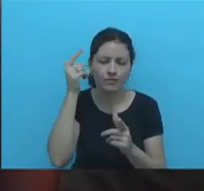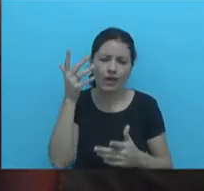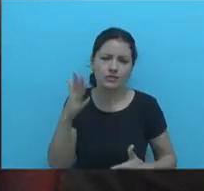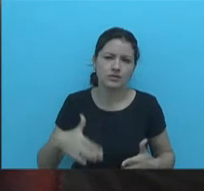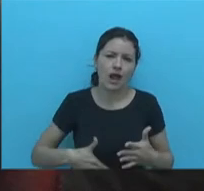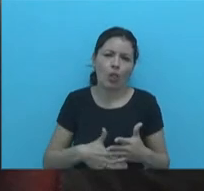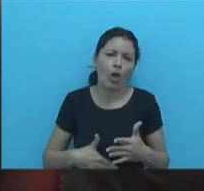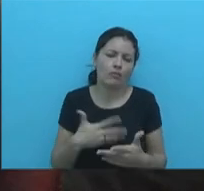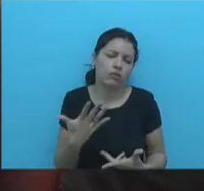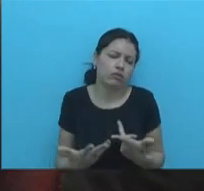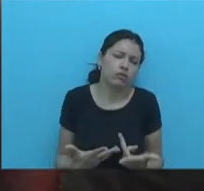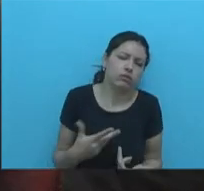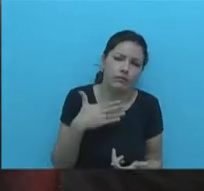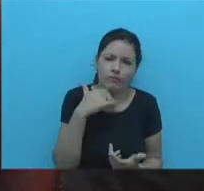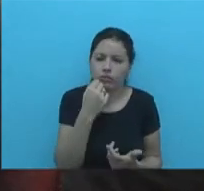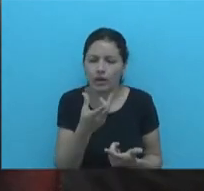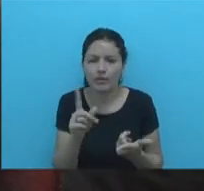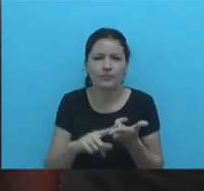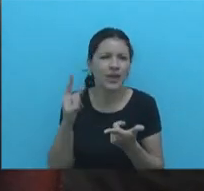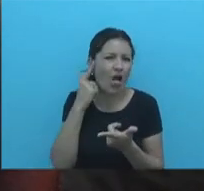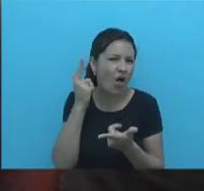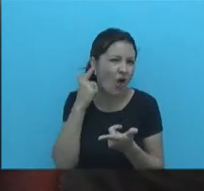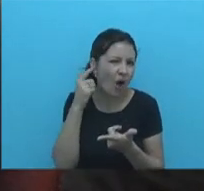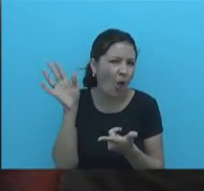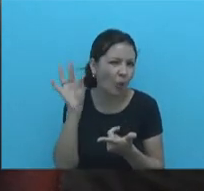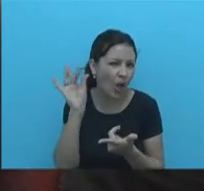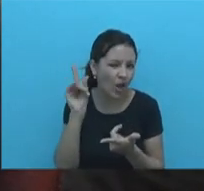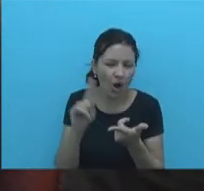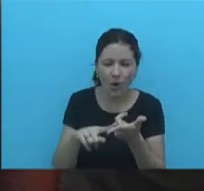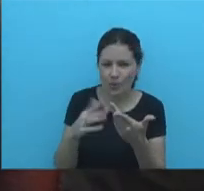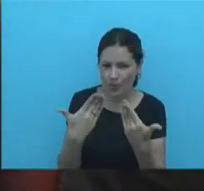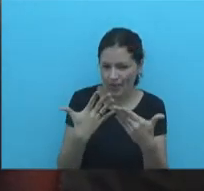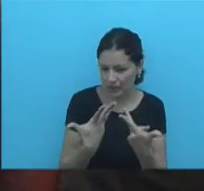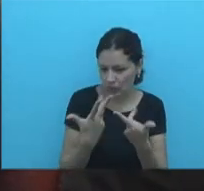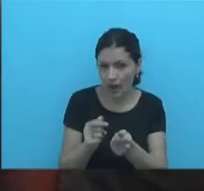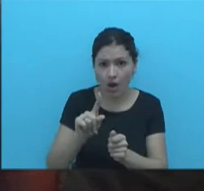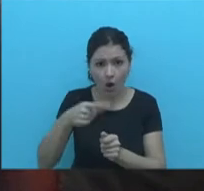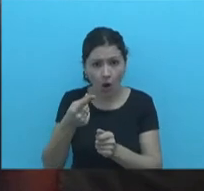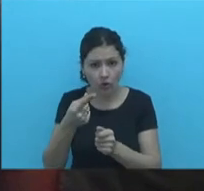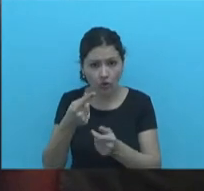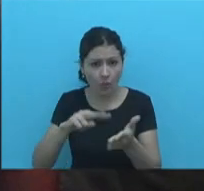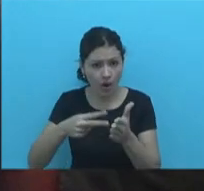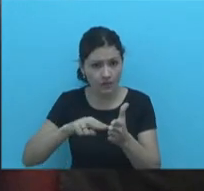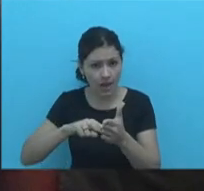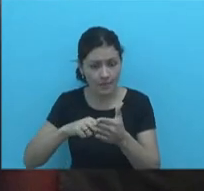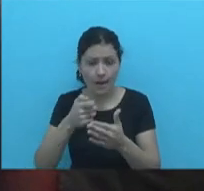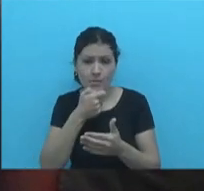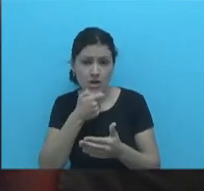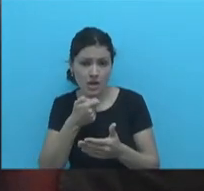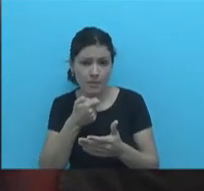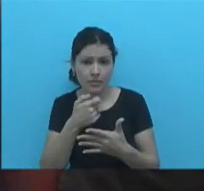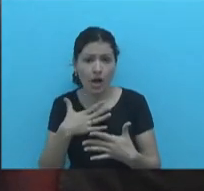estomacal, jaquecas, dolores de oído, etc. Problemas de salud de característica crónica, por ejemplo,